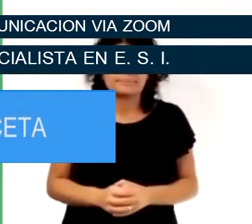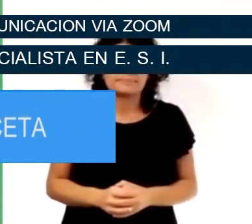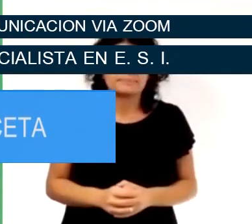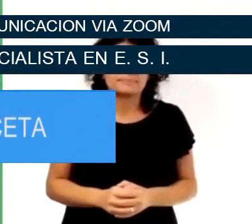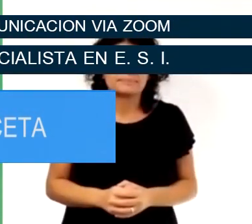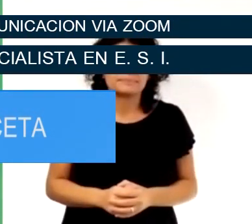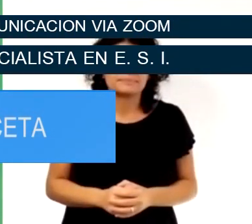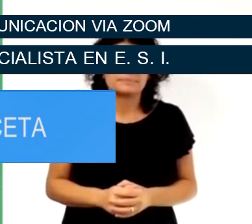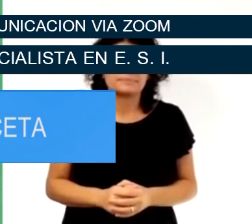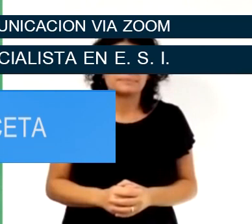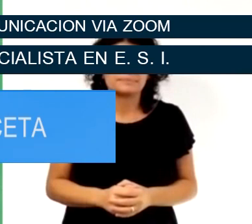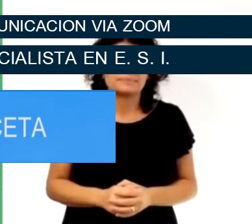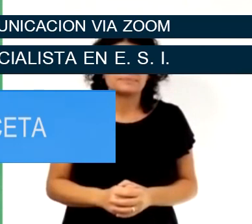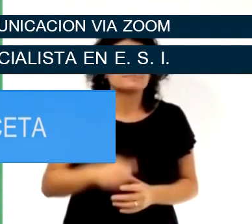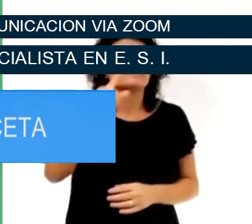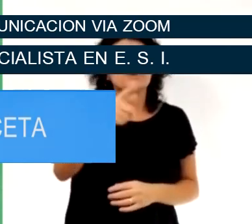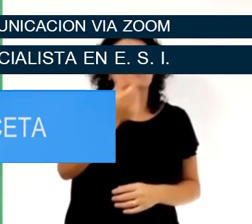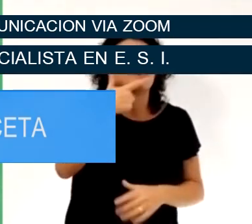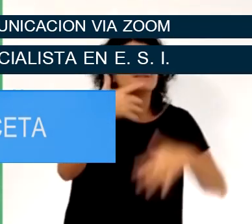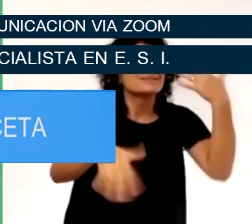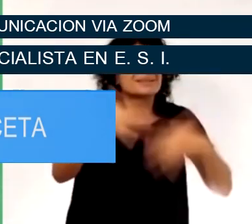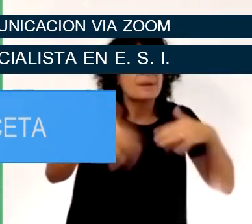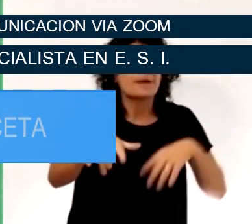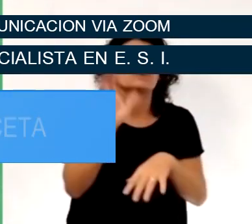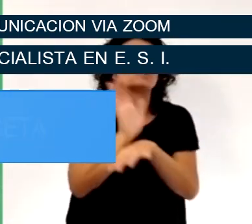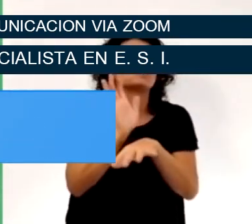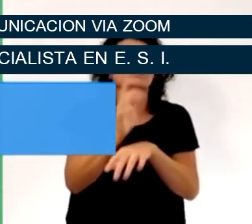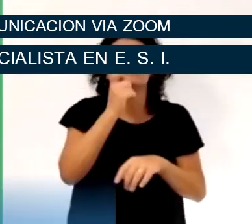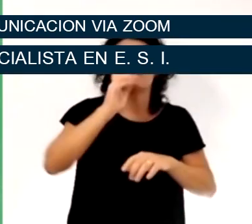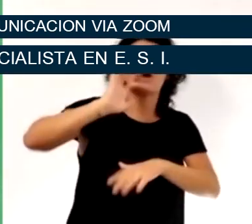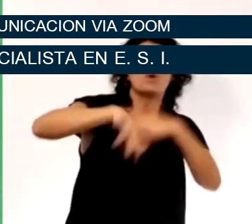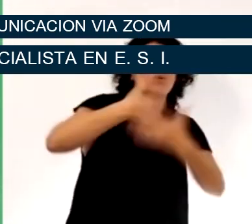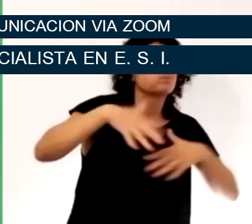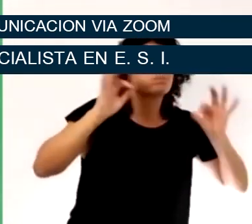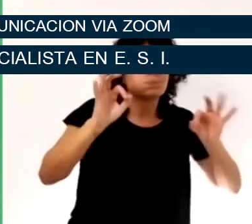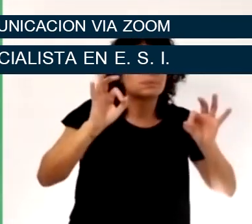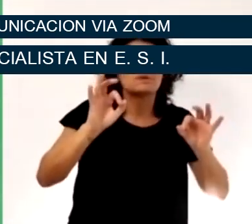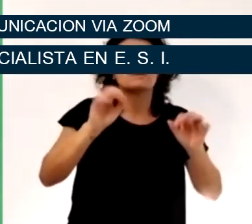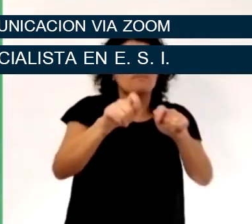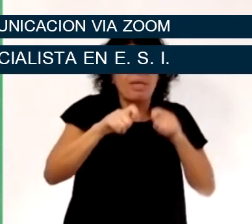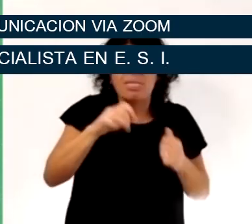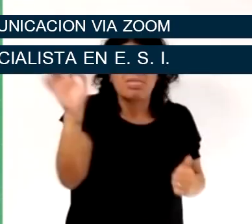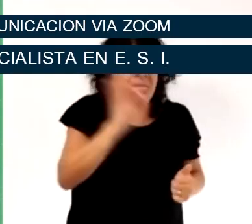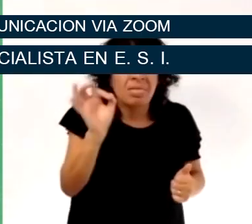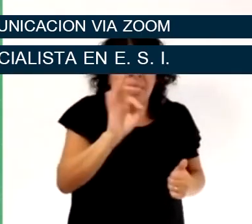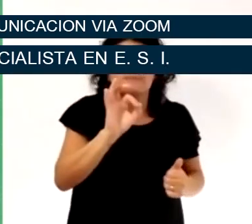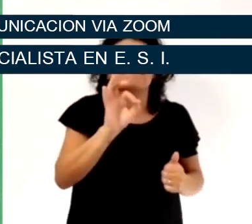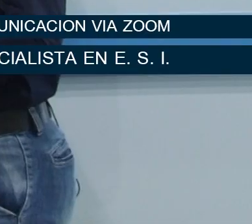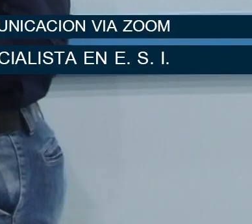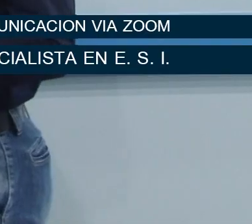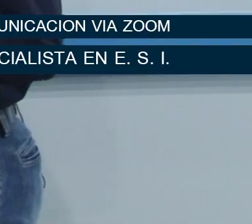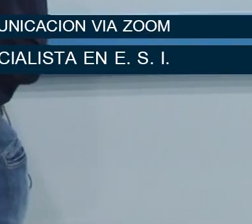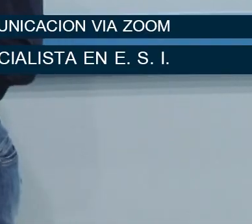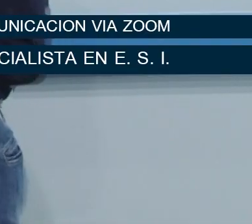sin cuidado sí o porque se rompió el método porque falló o por algún tipo de violencia sexual se entiende